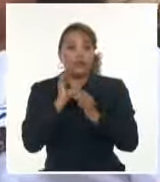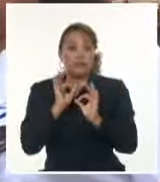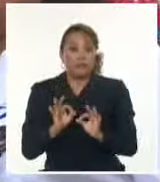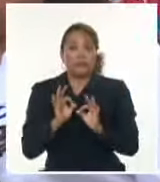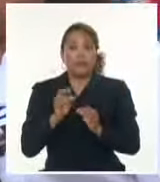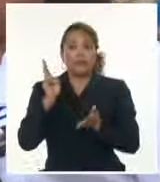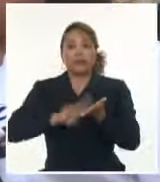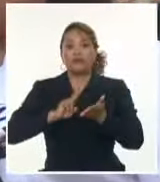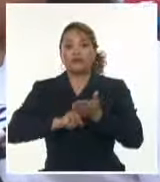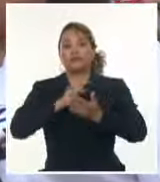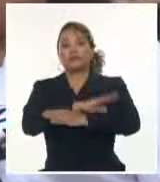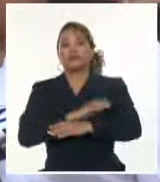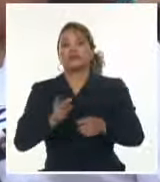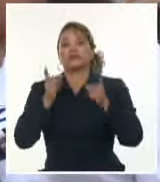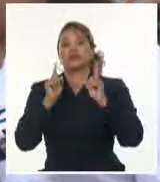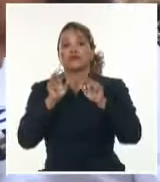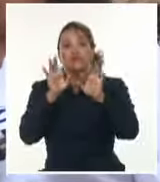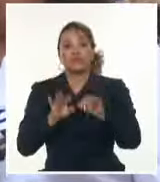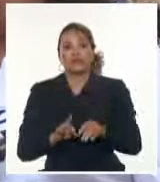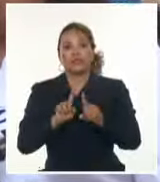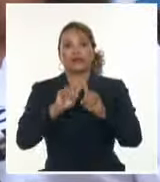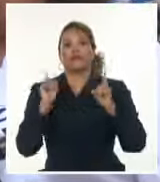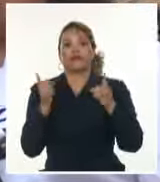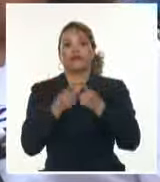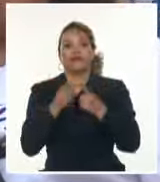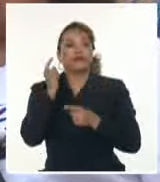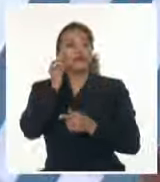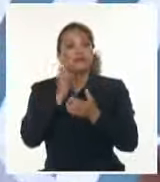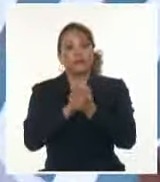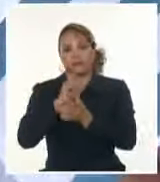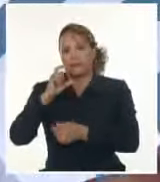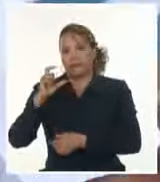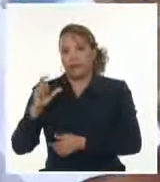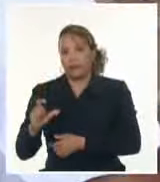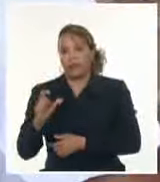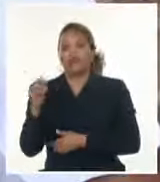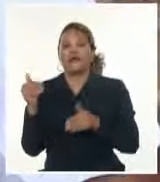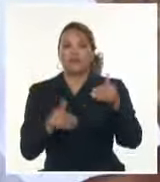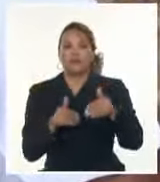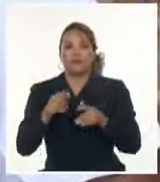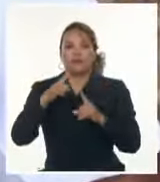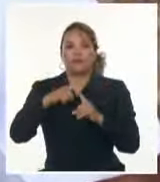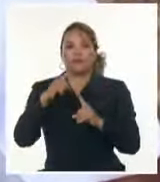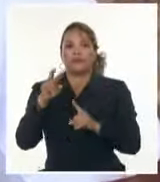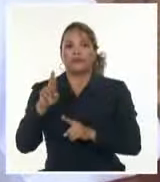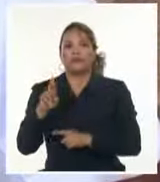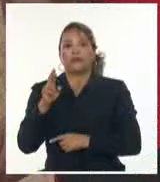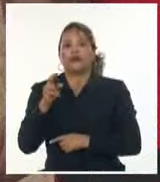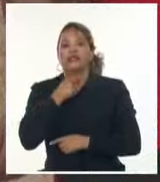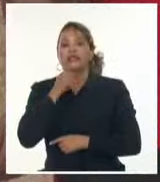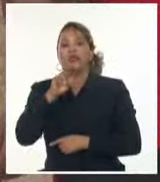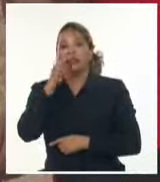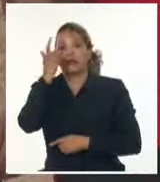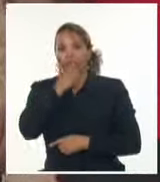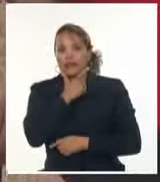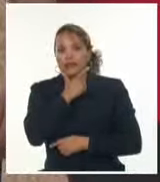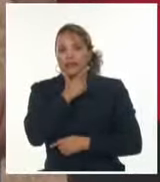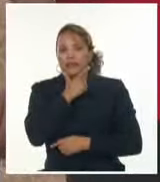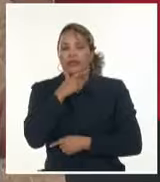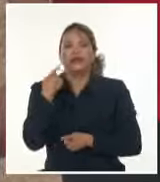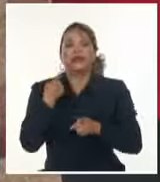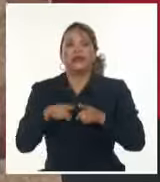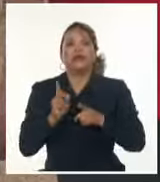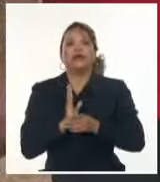miembro del Buró Político y Secretaria General de la Federación de Mujeres Cubanas, Teresa Marelle Bouet, Eloy Álvarez, ministro